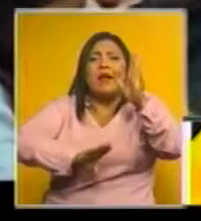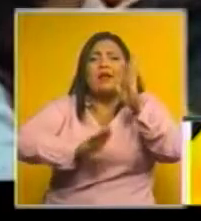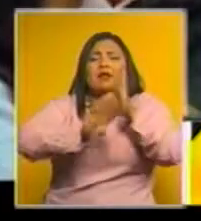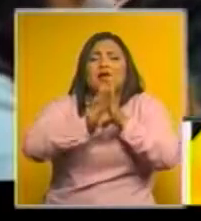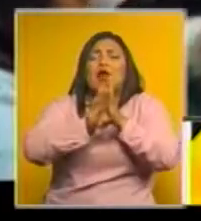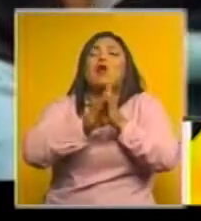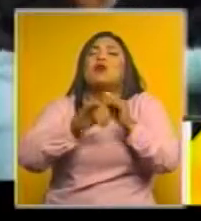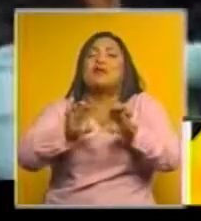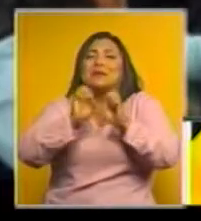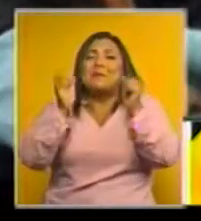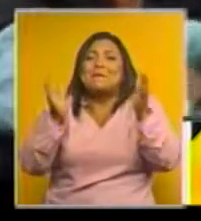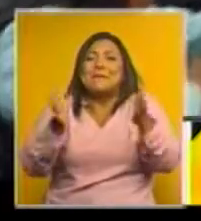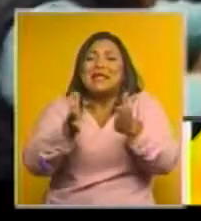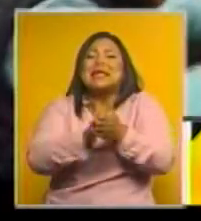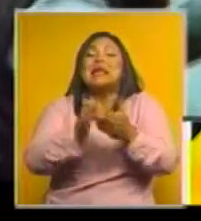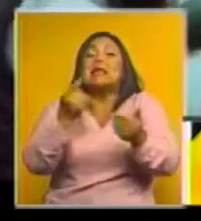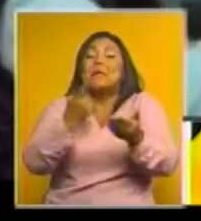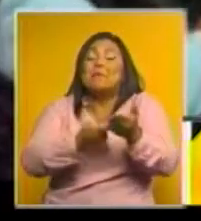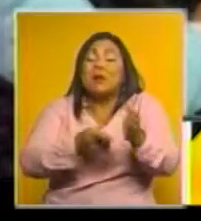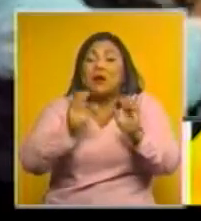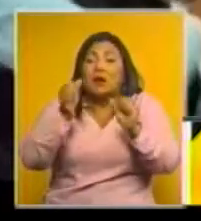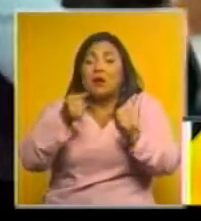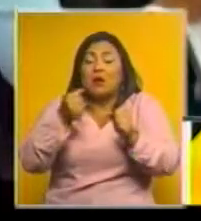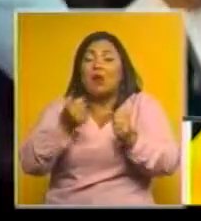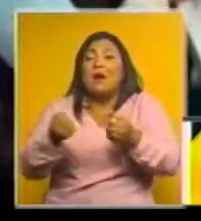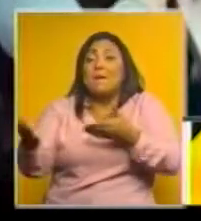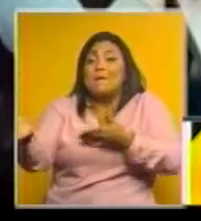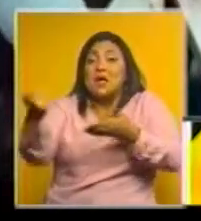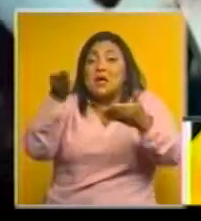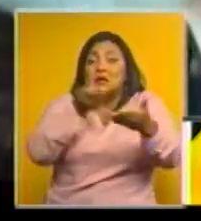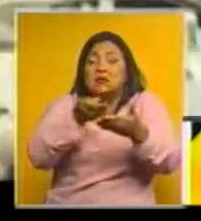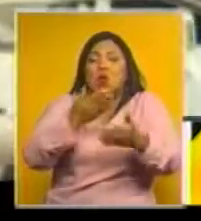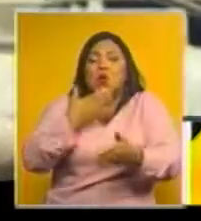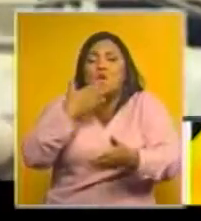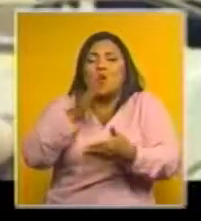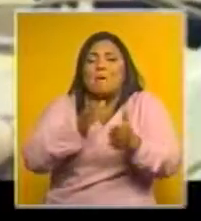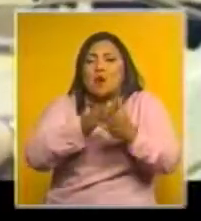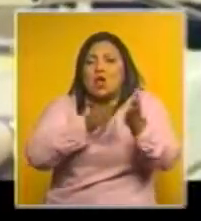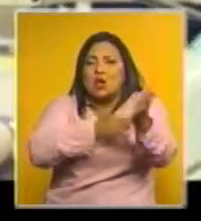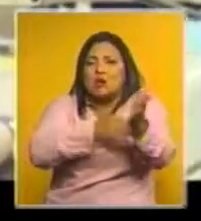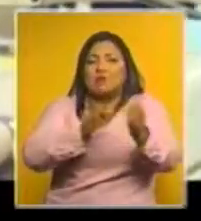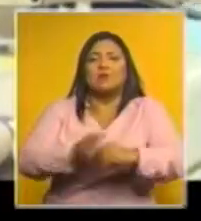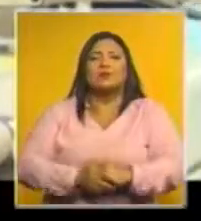de pequeños productores, para lo cual únicamente se requiere presentar un buen proyecto.